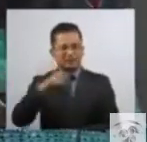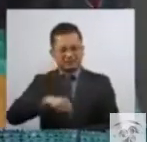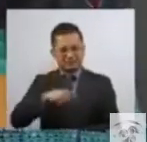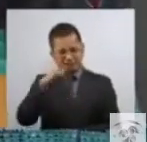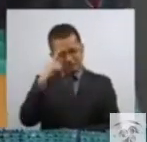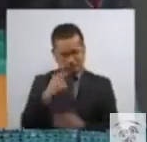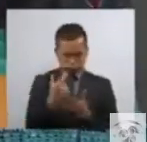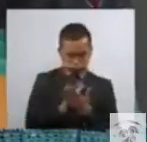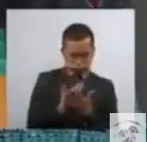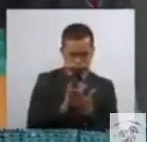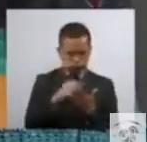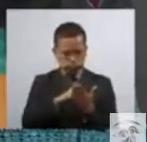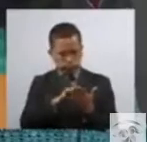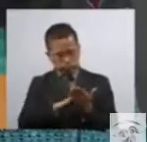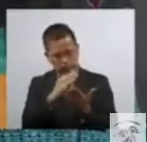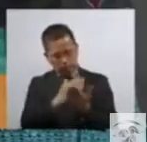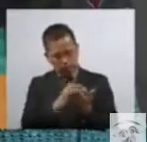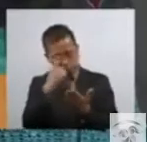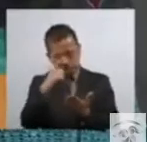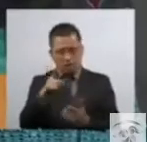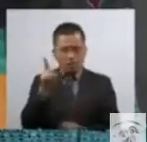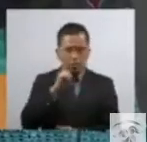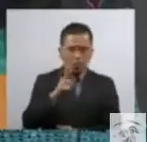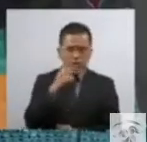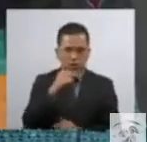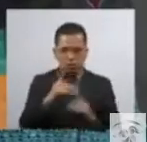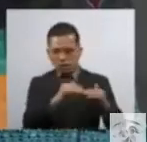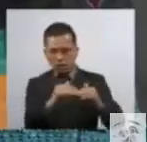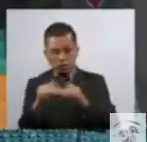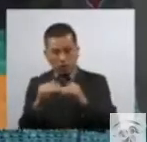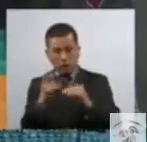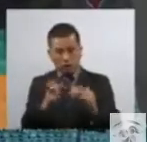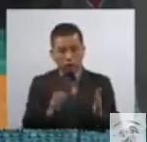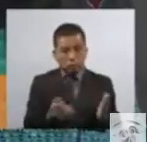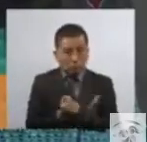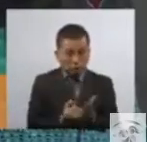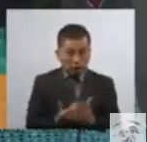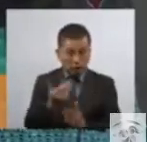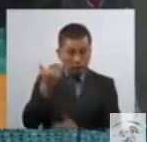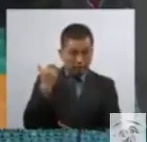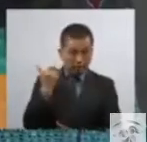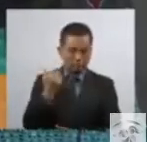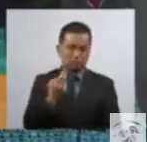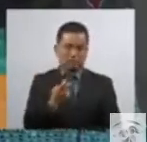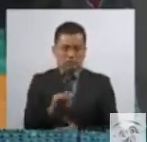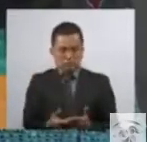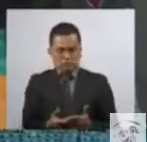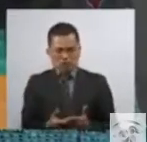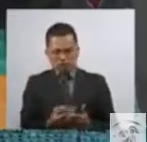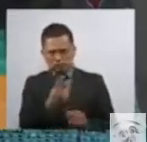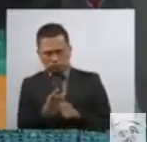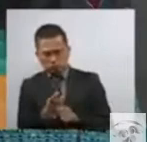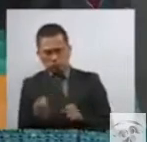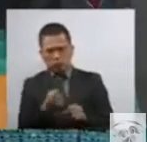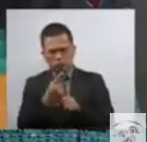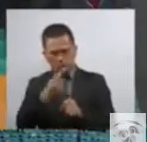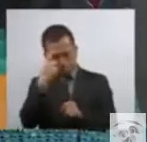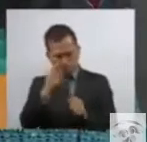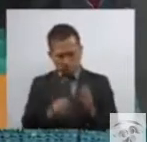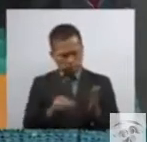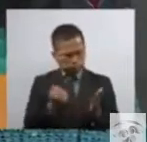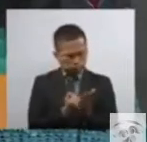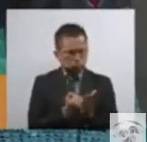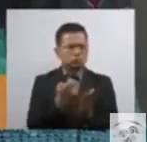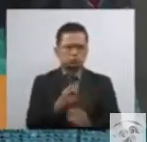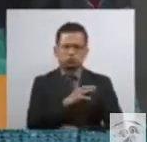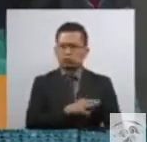de manera transversal, ahora, con esta medida, México se colocaría en los países que están empezando